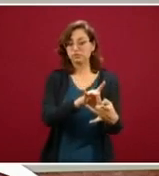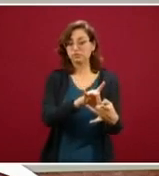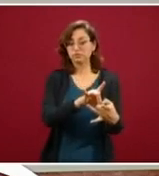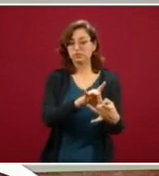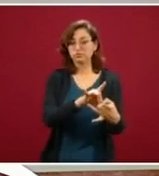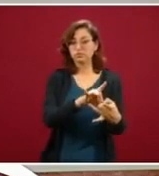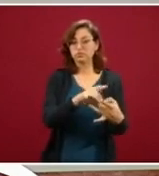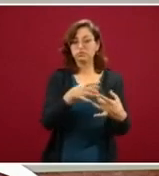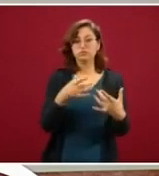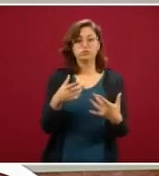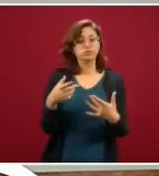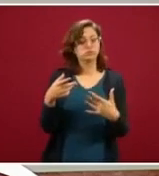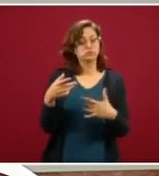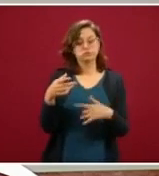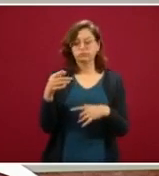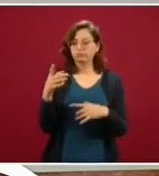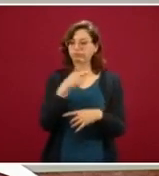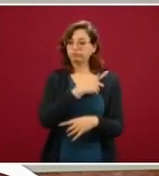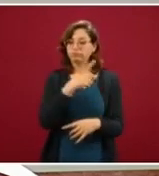se les